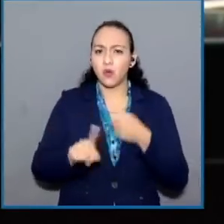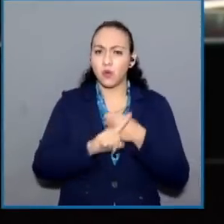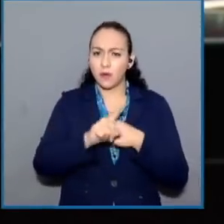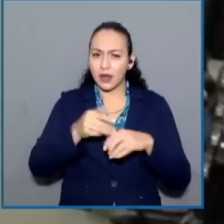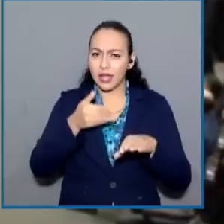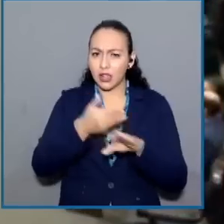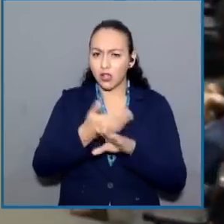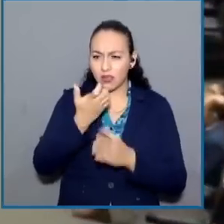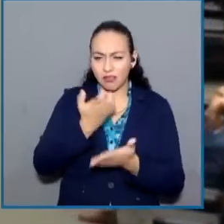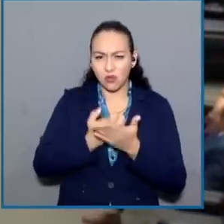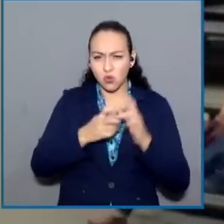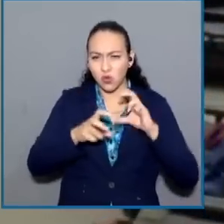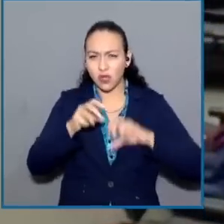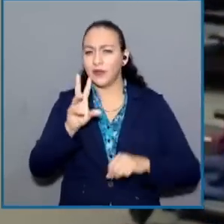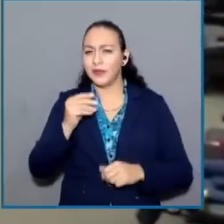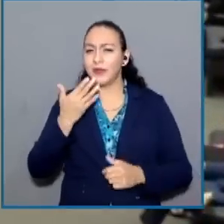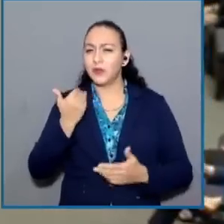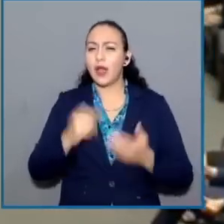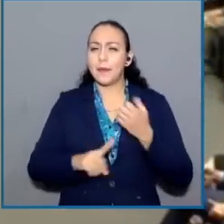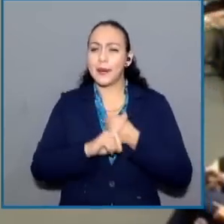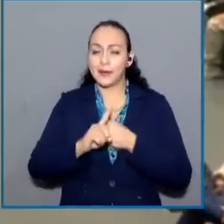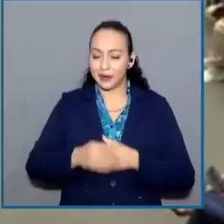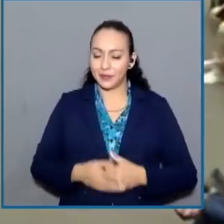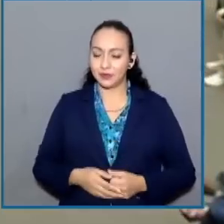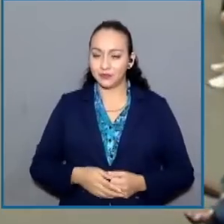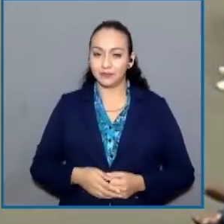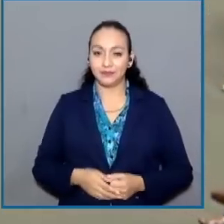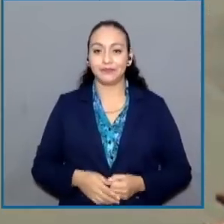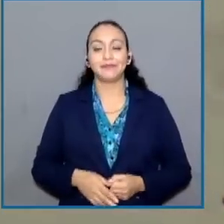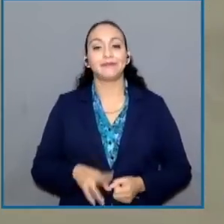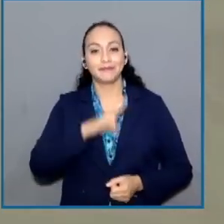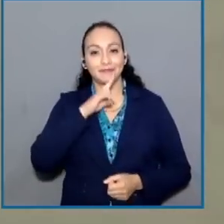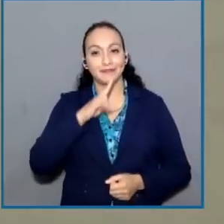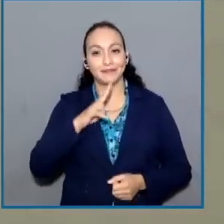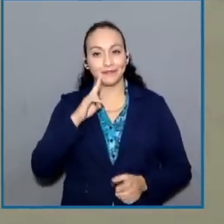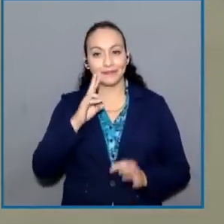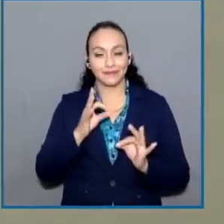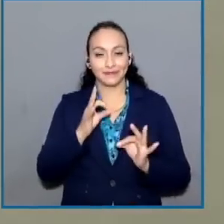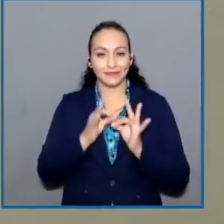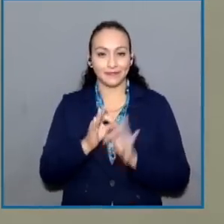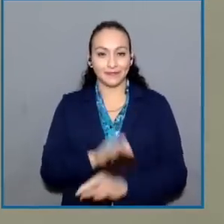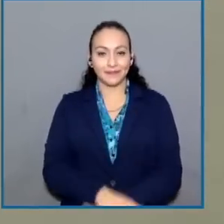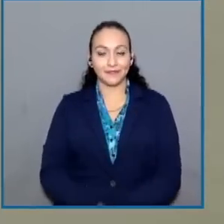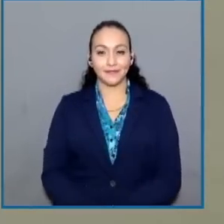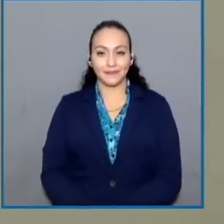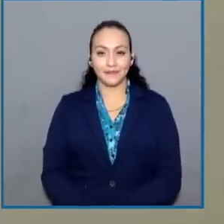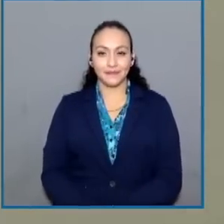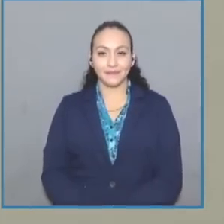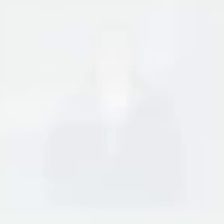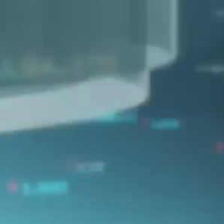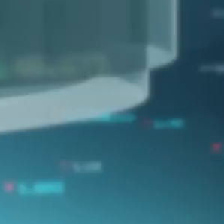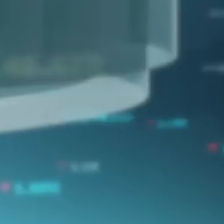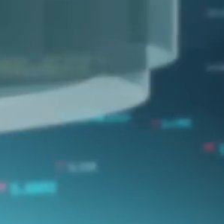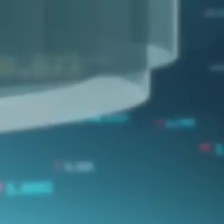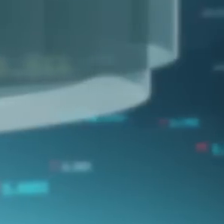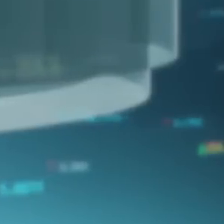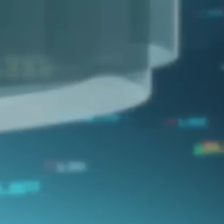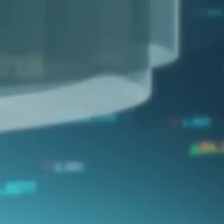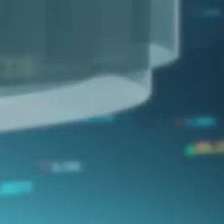macroeconómicos. Para el canal del Poder Judicial de la Federación, Óscar González.